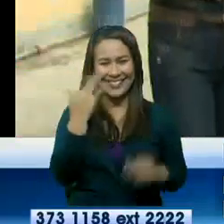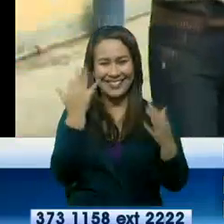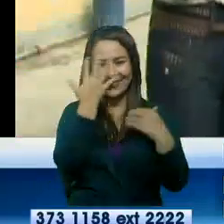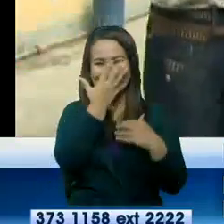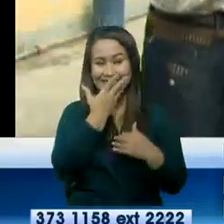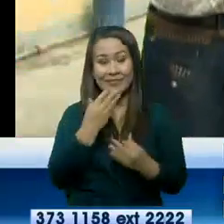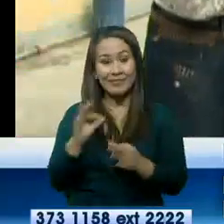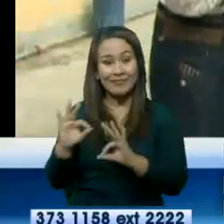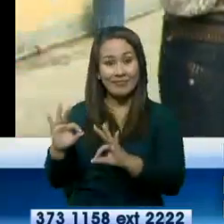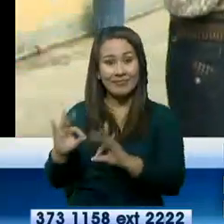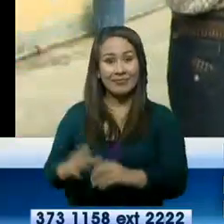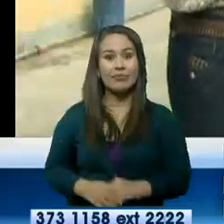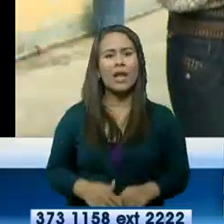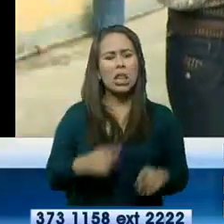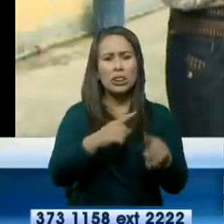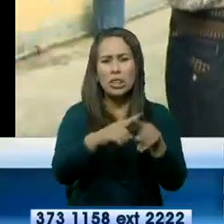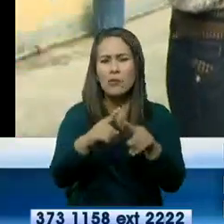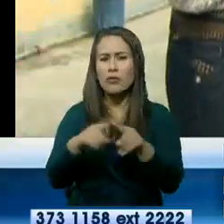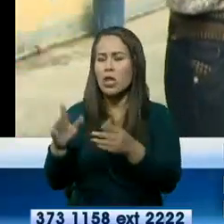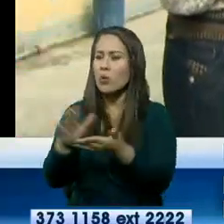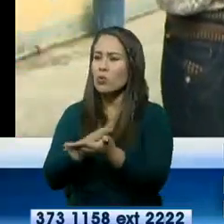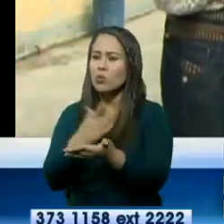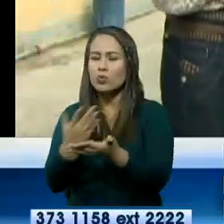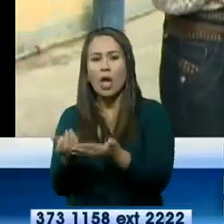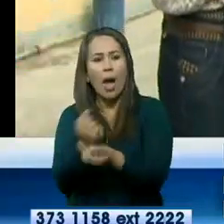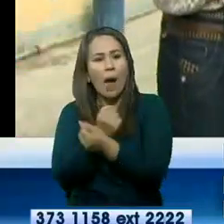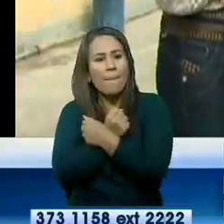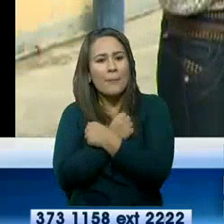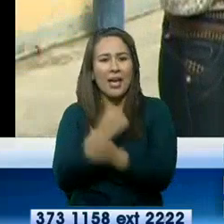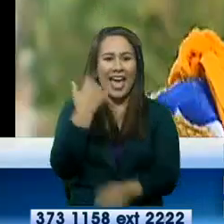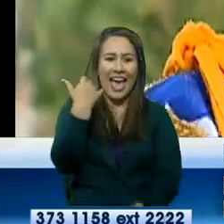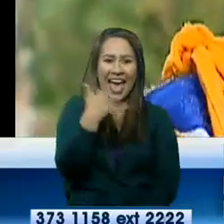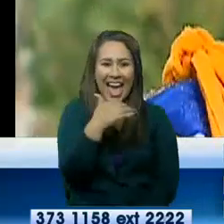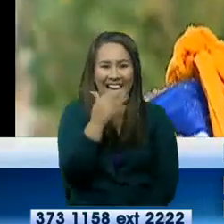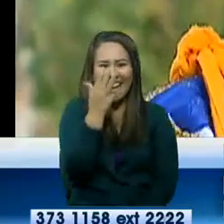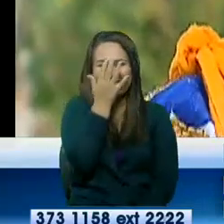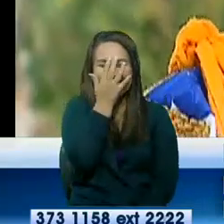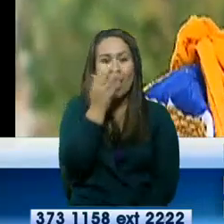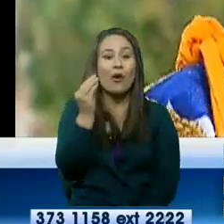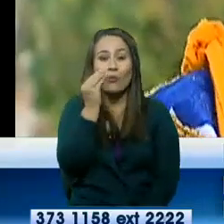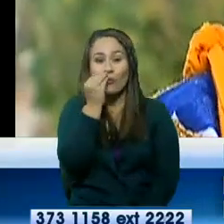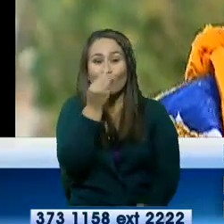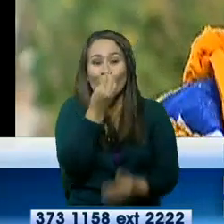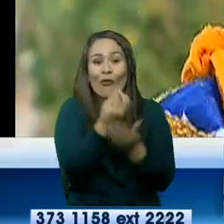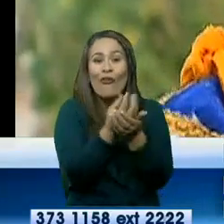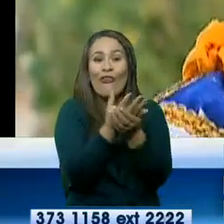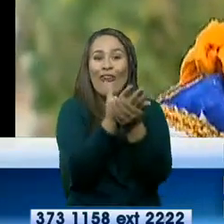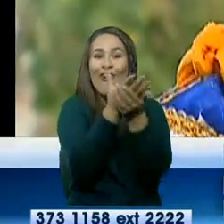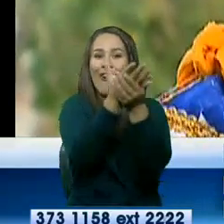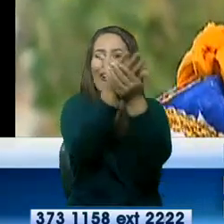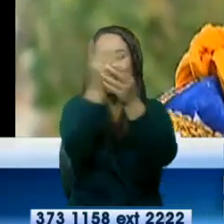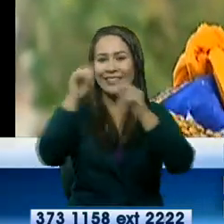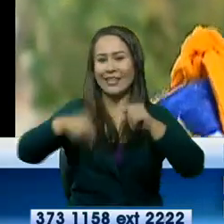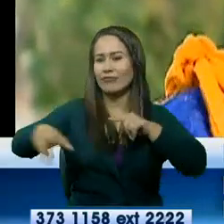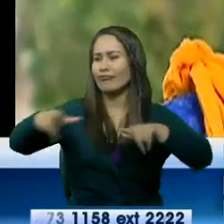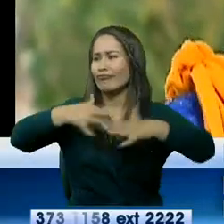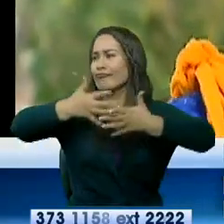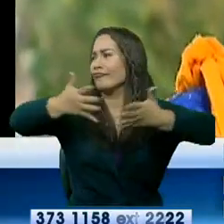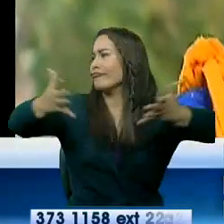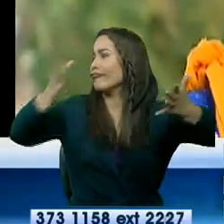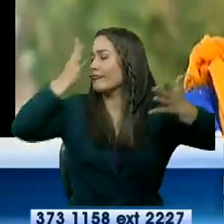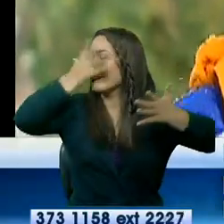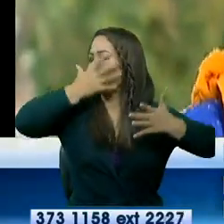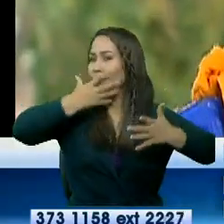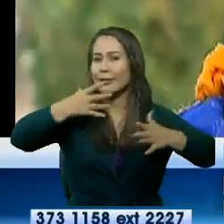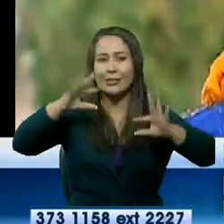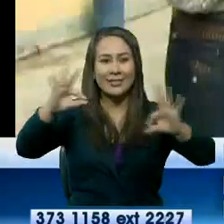dos. Bueno, hay bonitas coplas, ¿no? Coplas de amor, de picardía, de las flores, del paisaje que nos rodea acá en Cayambe, que es